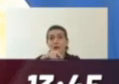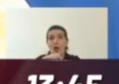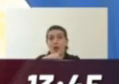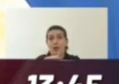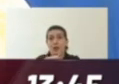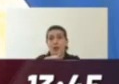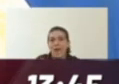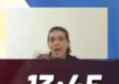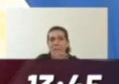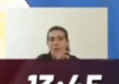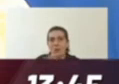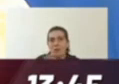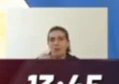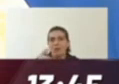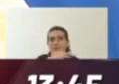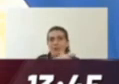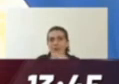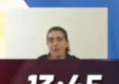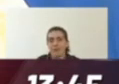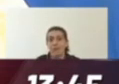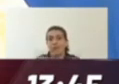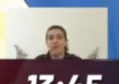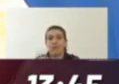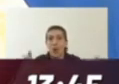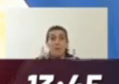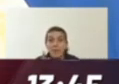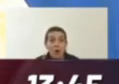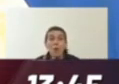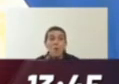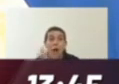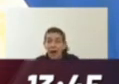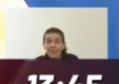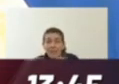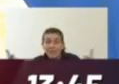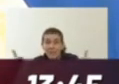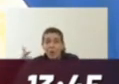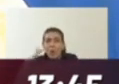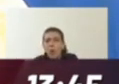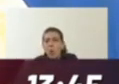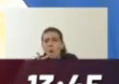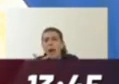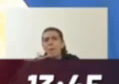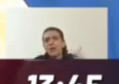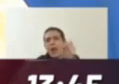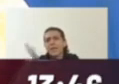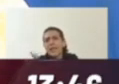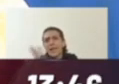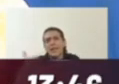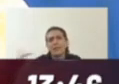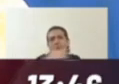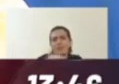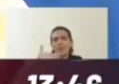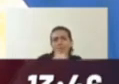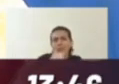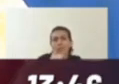La circulación se ha convertido en el mayor enemigo para poder superar esta situación